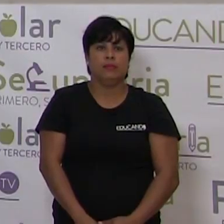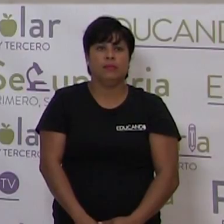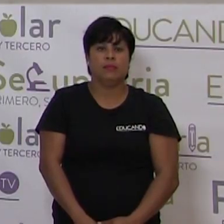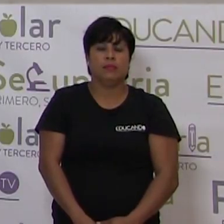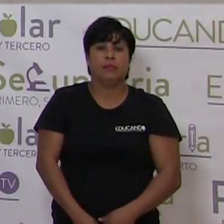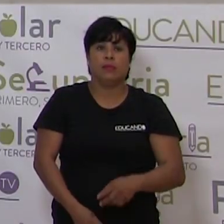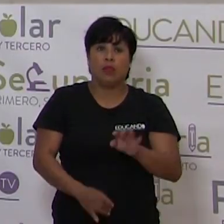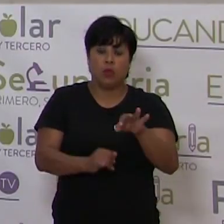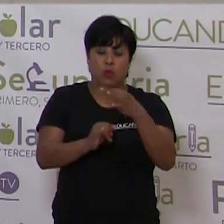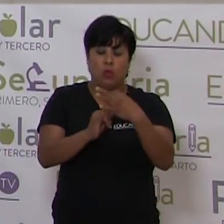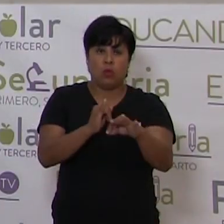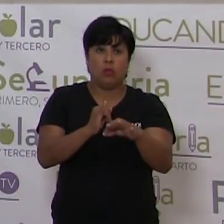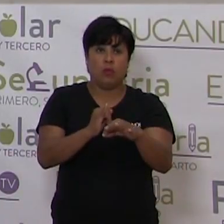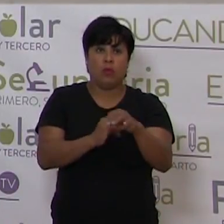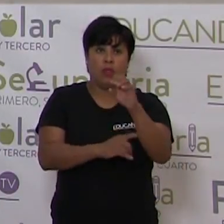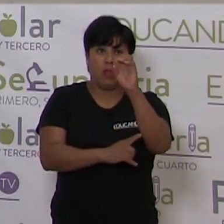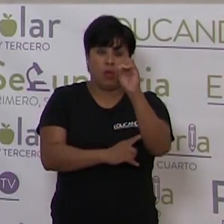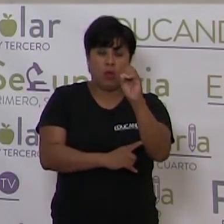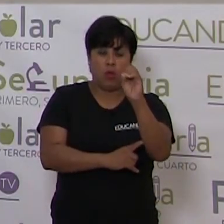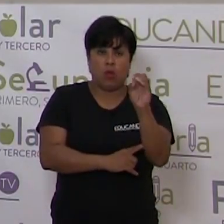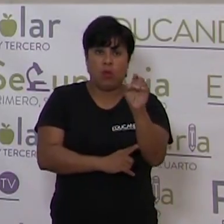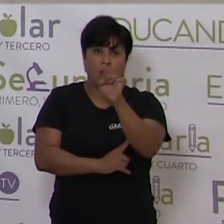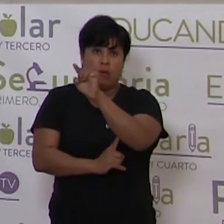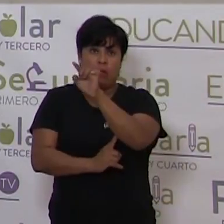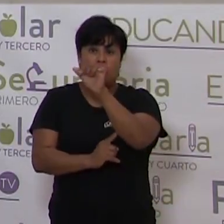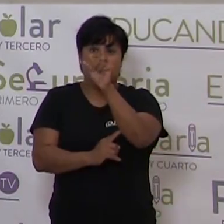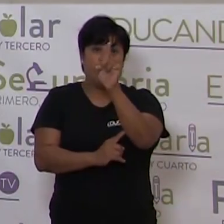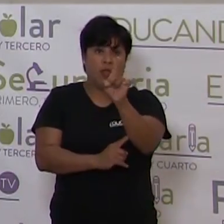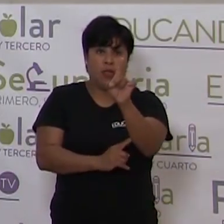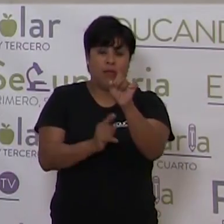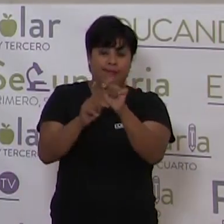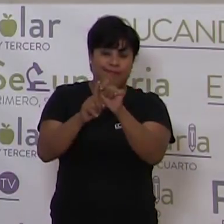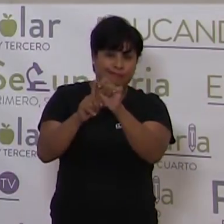Y por último, de la O a la D